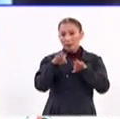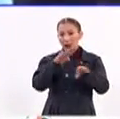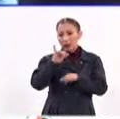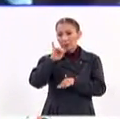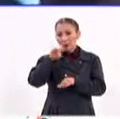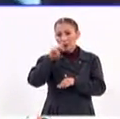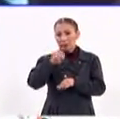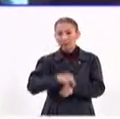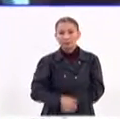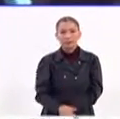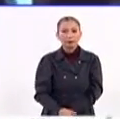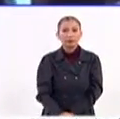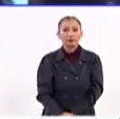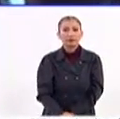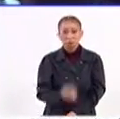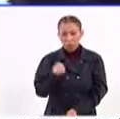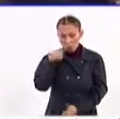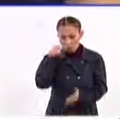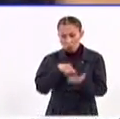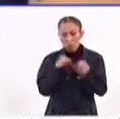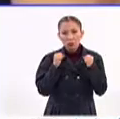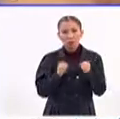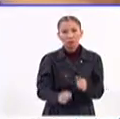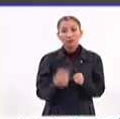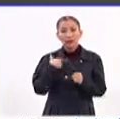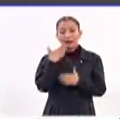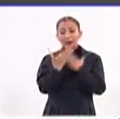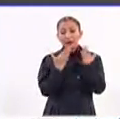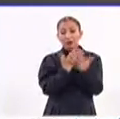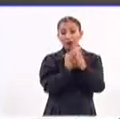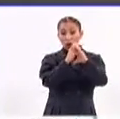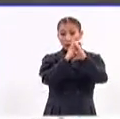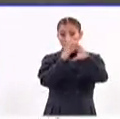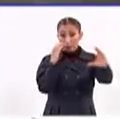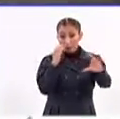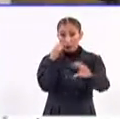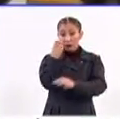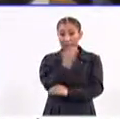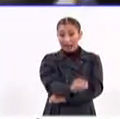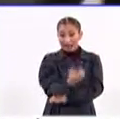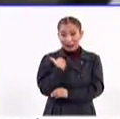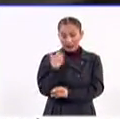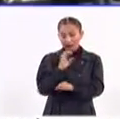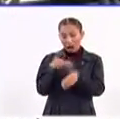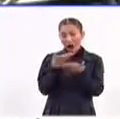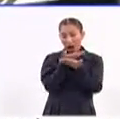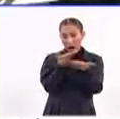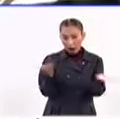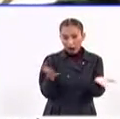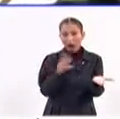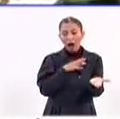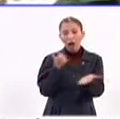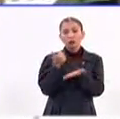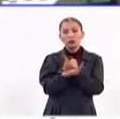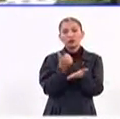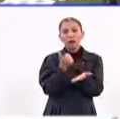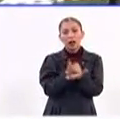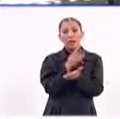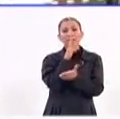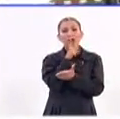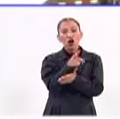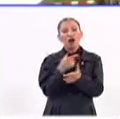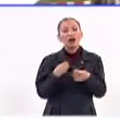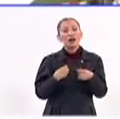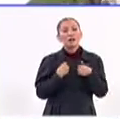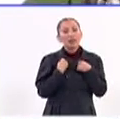trabajadores politécnicos. Estoy seguro que el servicio de transporte que han dispuesto contribuirá a